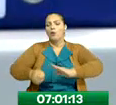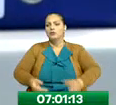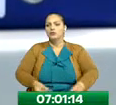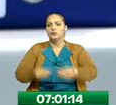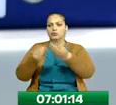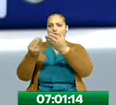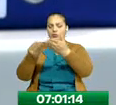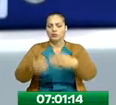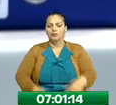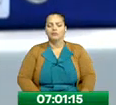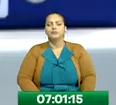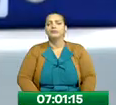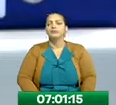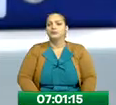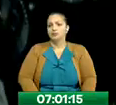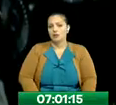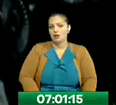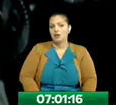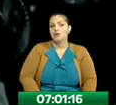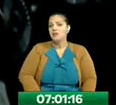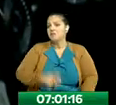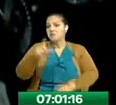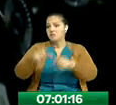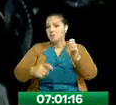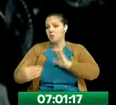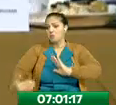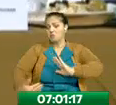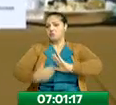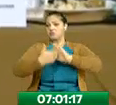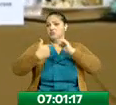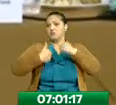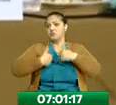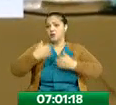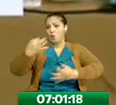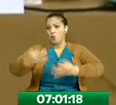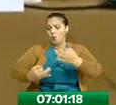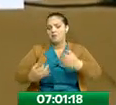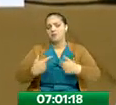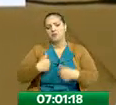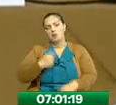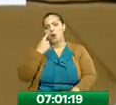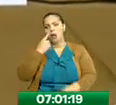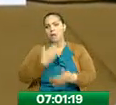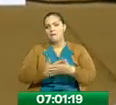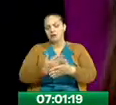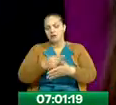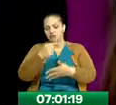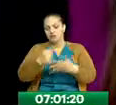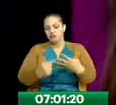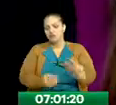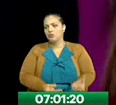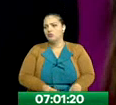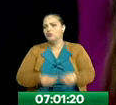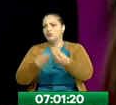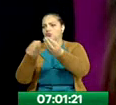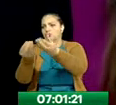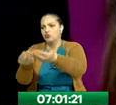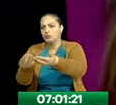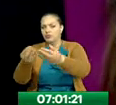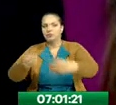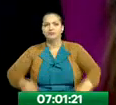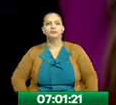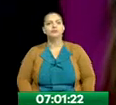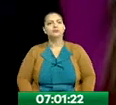de juicio político en su contra. Para empezar la comparecencia, Atamaín apeló al género y su nacionalidad. Al interior del organismo